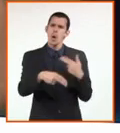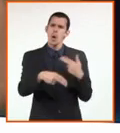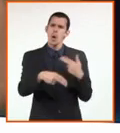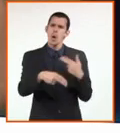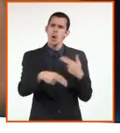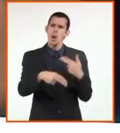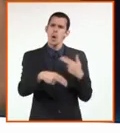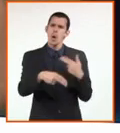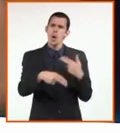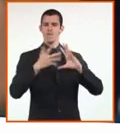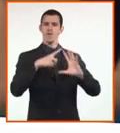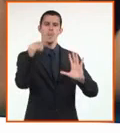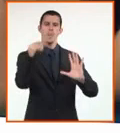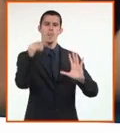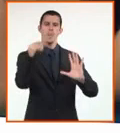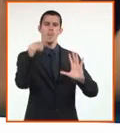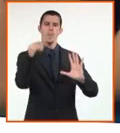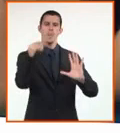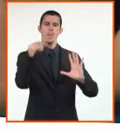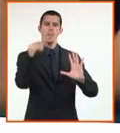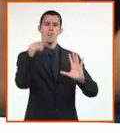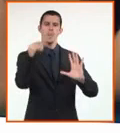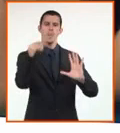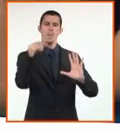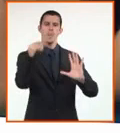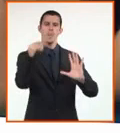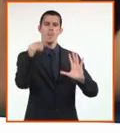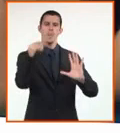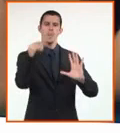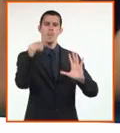la ideología de la revolución cubana.